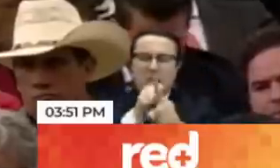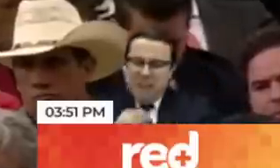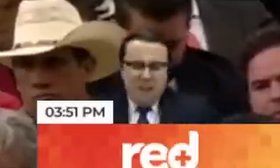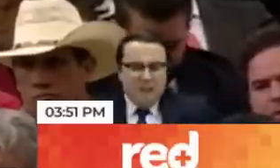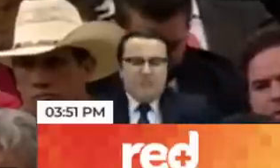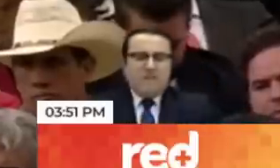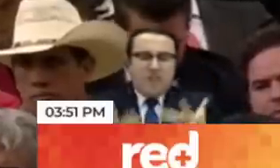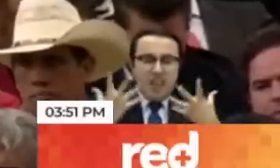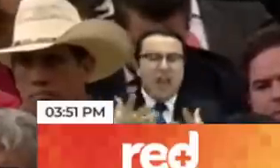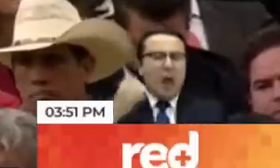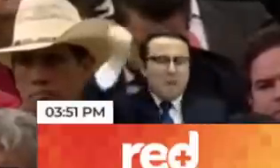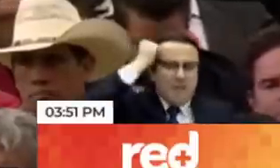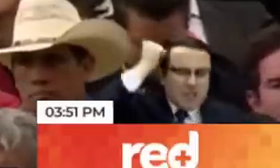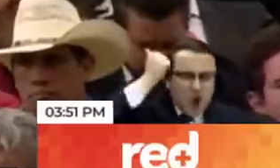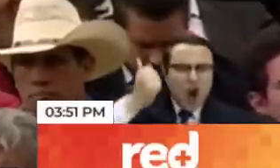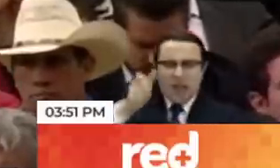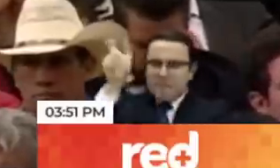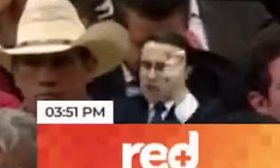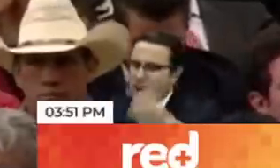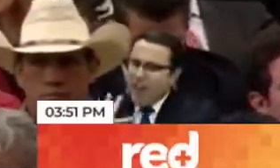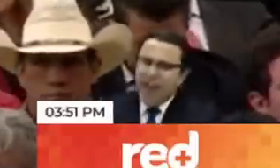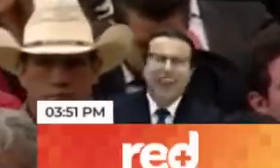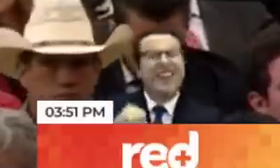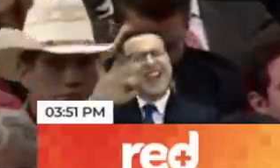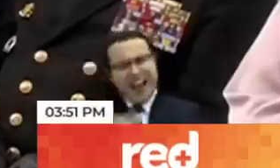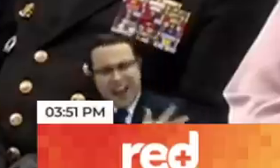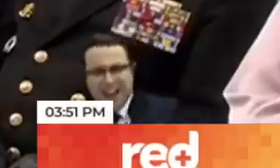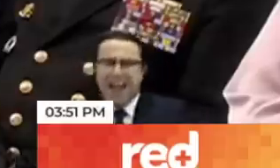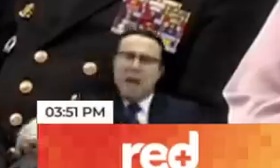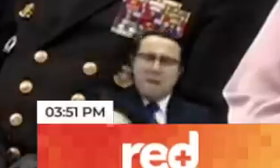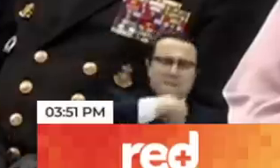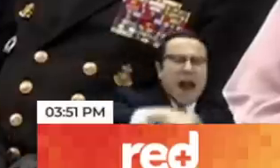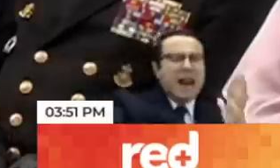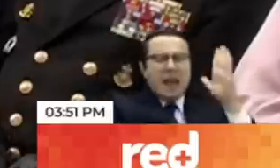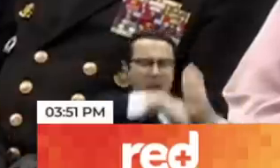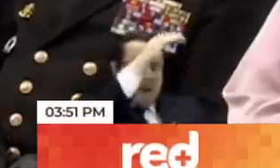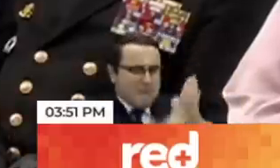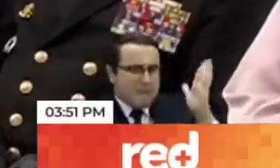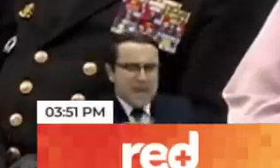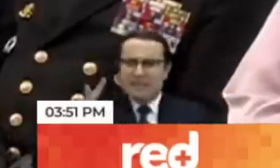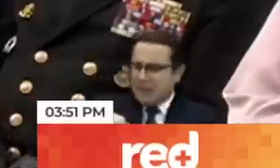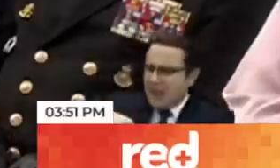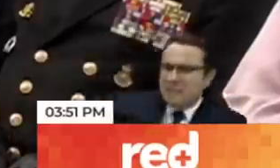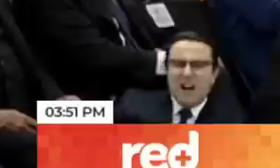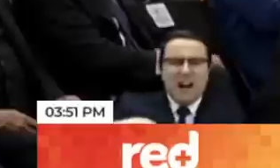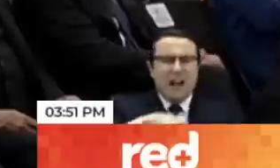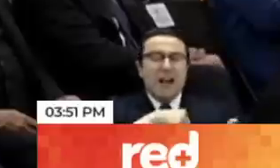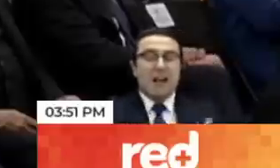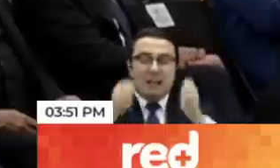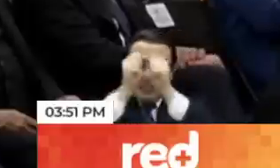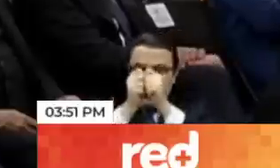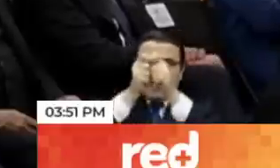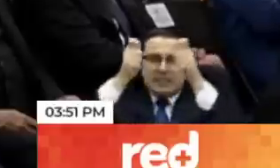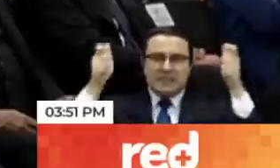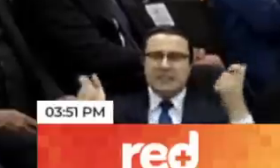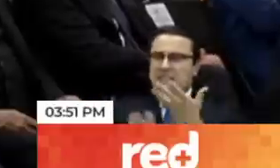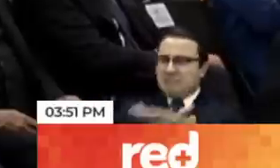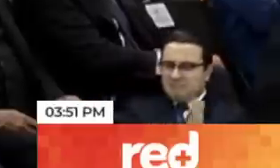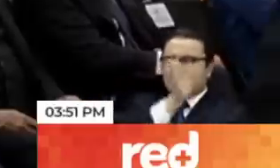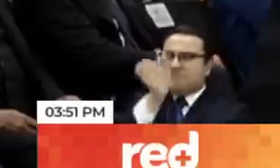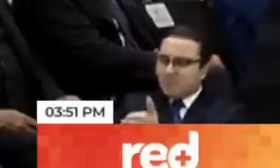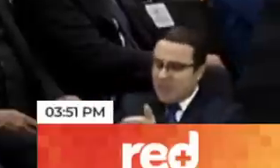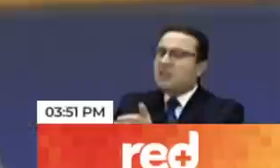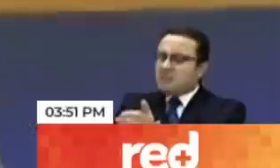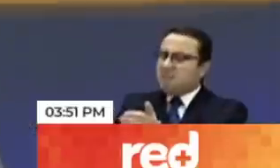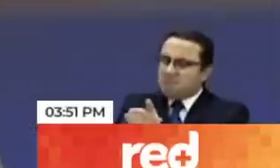maestros, los artistas, que canten, que bailen, que pinten y que dancen la vida, y que el Estado esté allí apoyando eficazmente